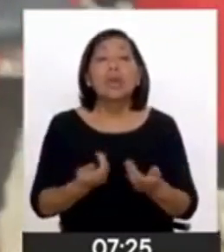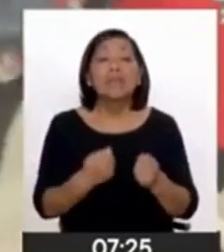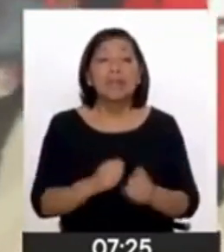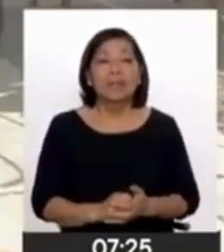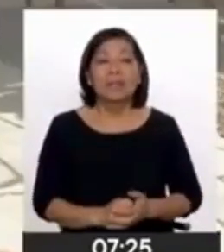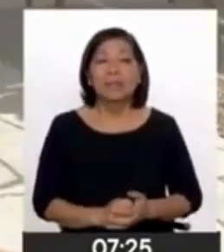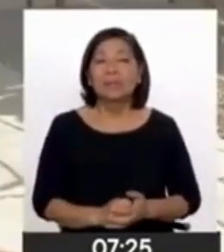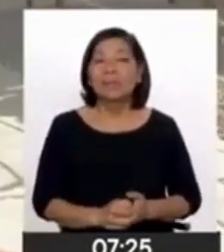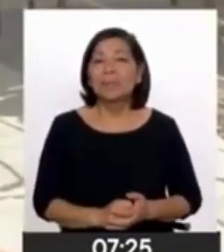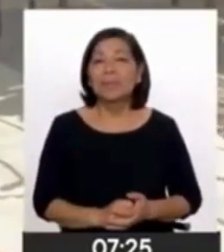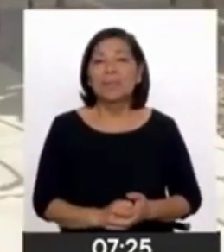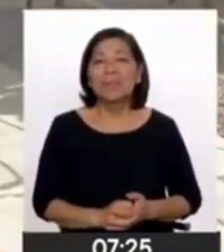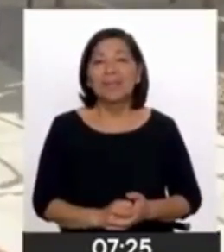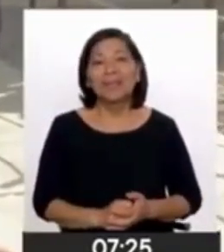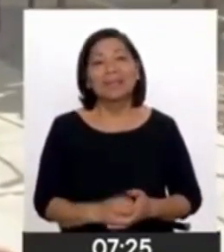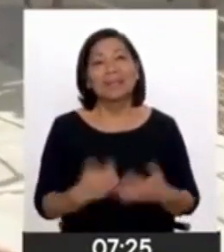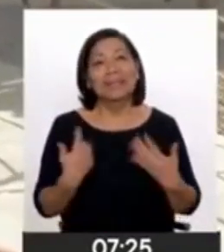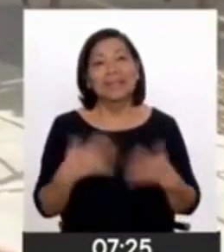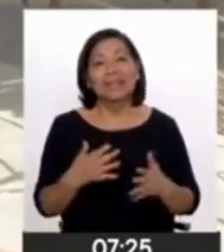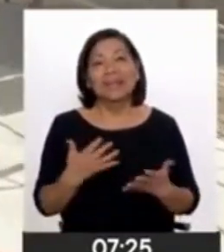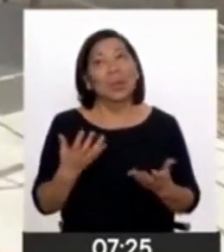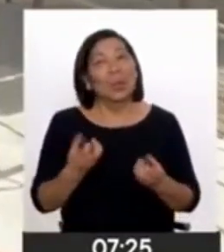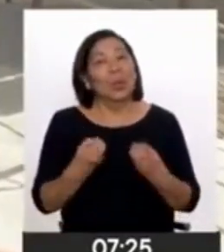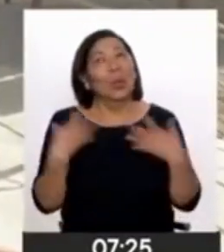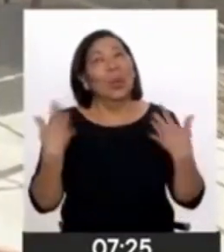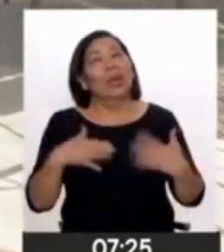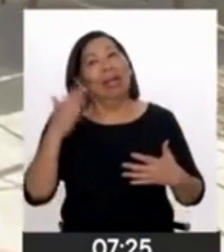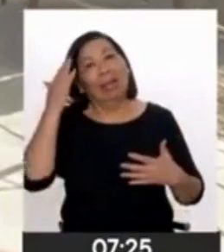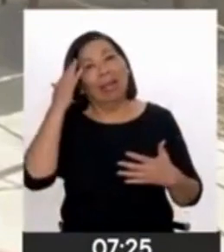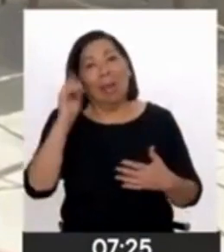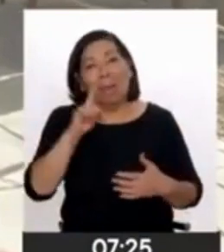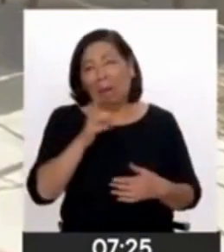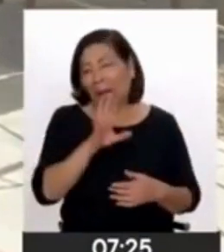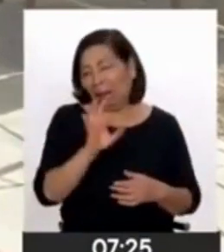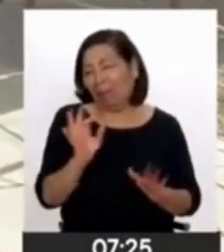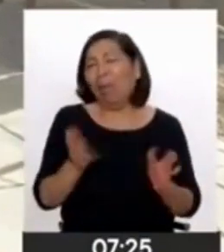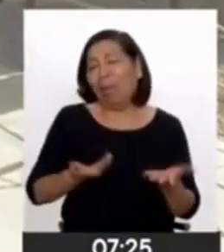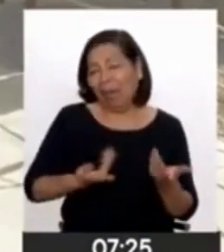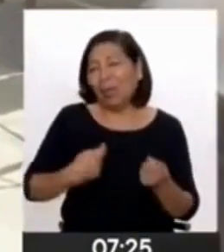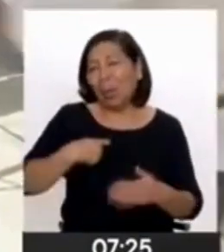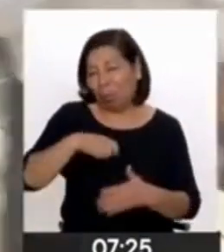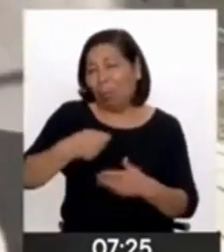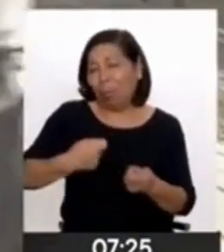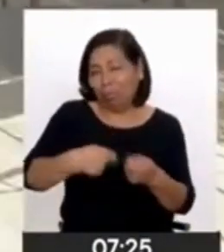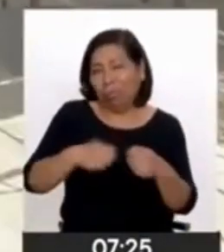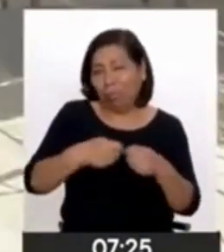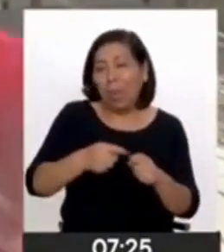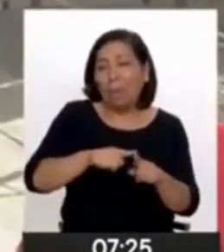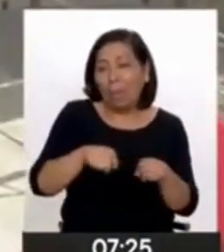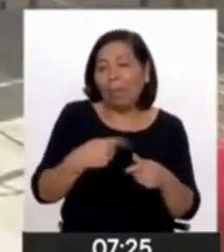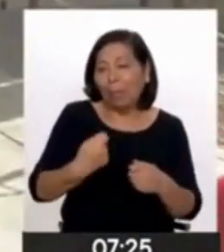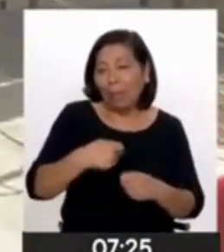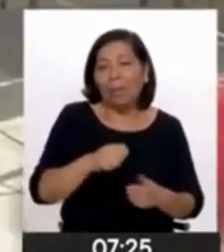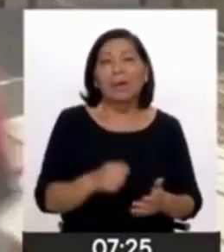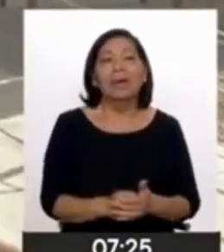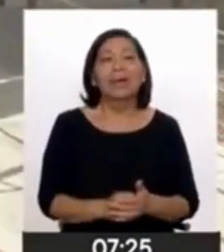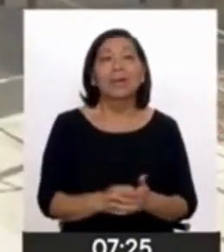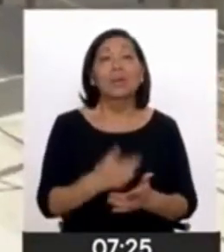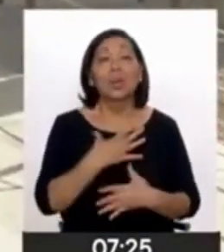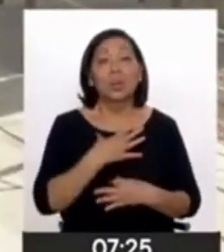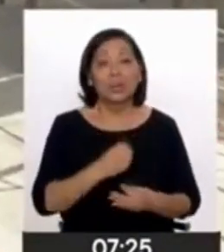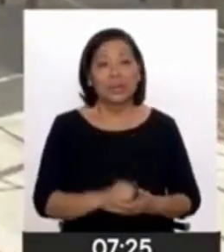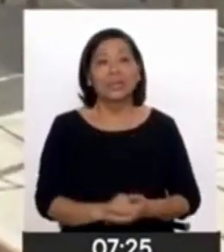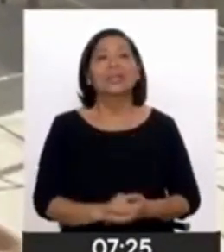vendido? 3 días. Ah, ya perdí la cuenta, más de 1.500 platos. Sí, así es. ¿Y verdad que la gente se